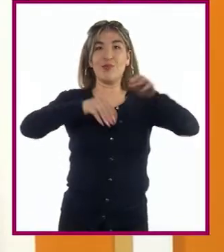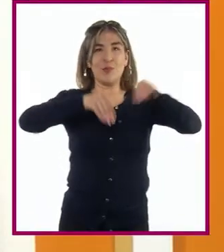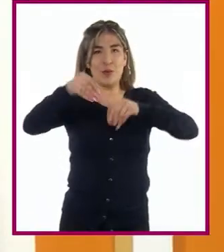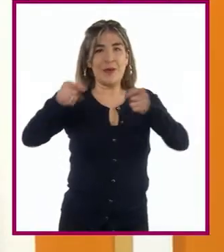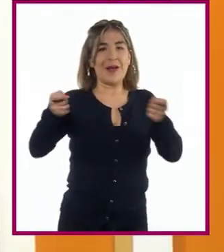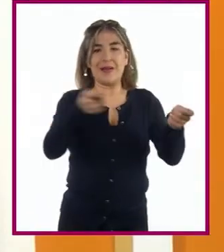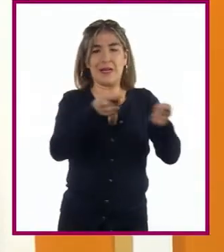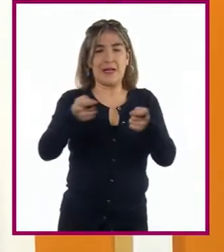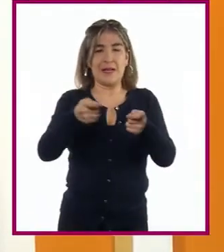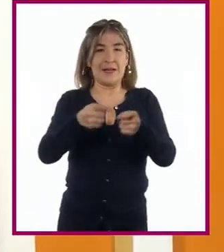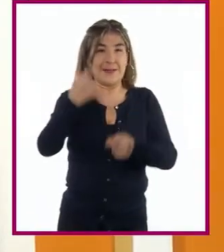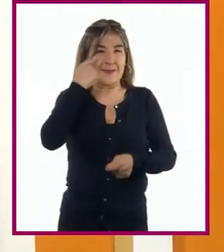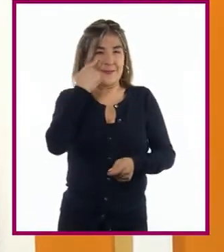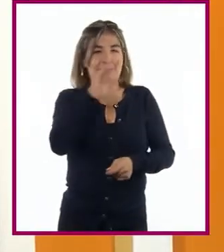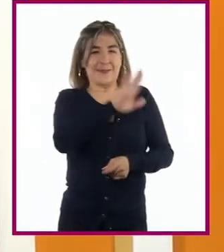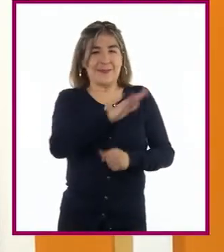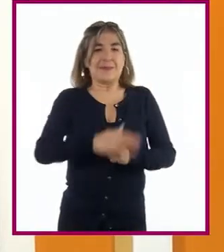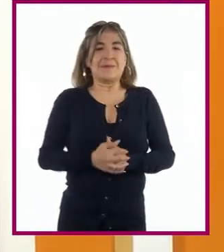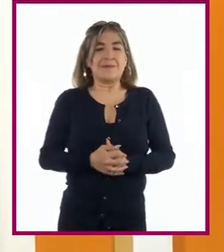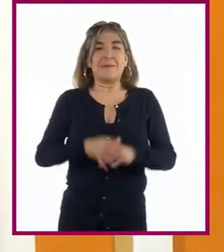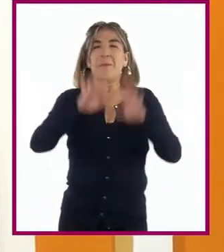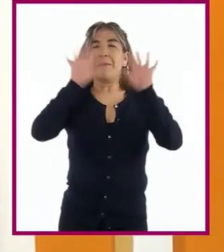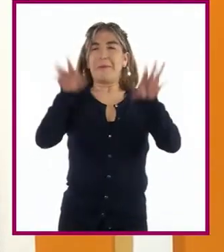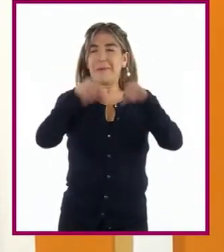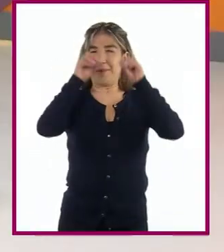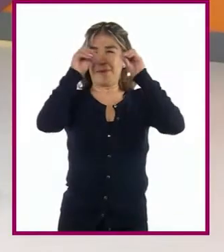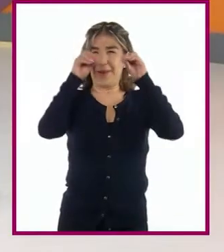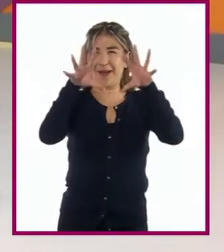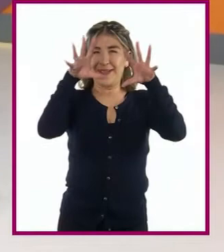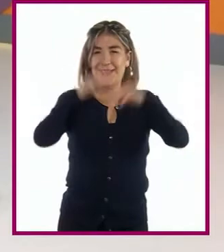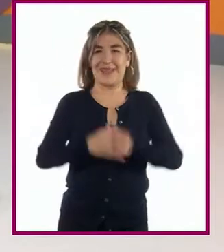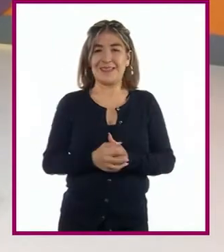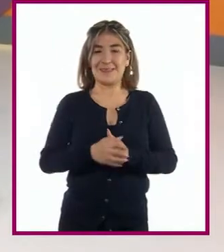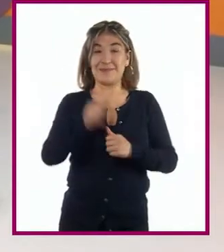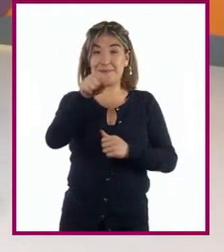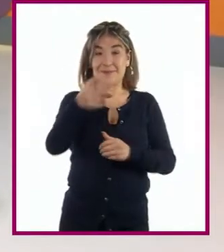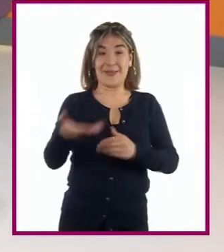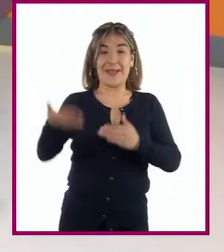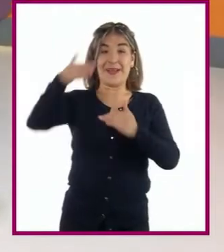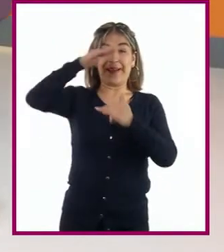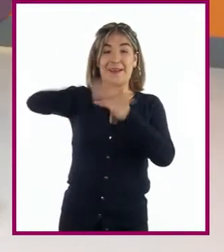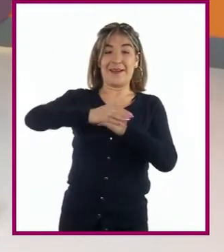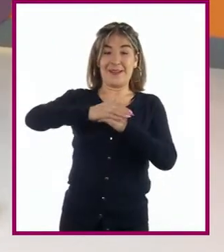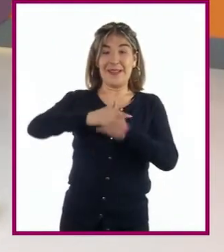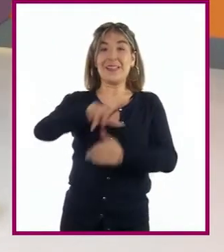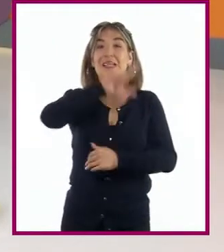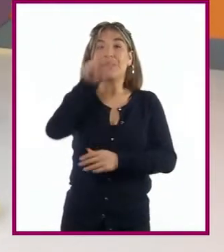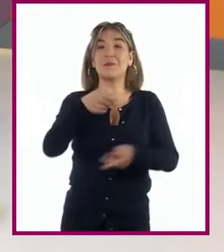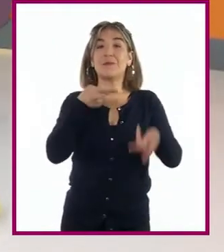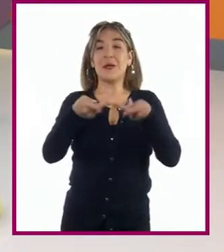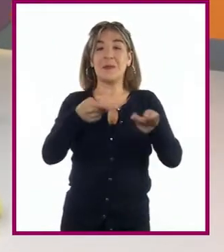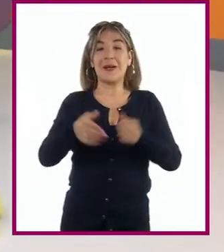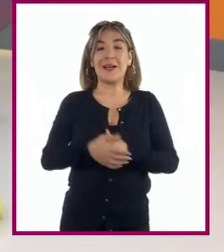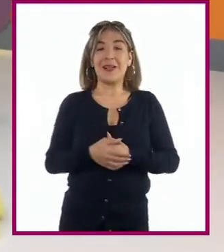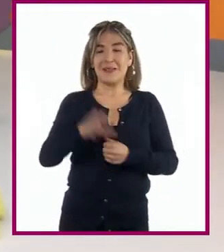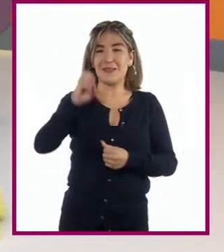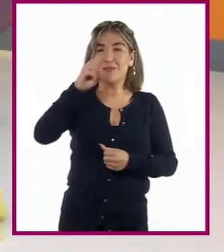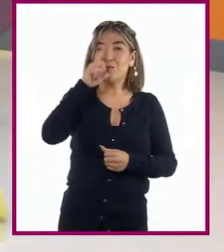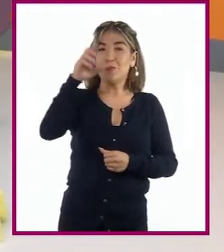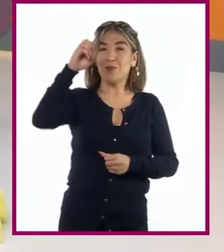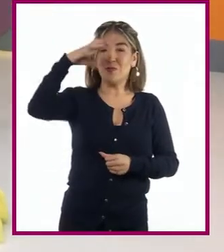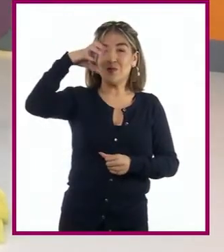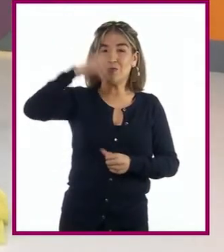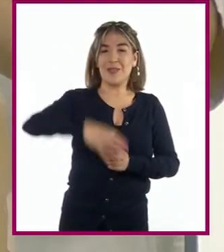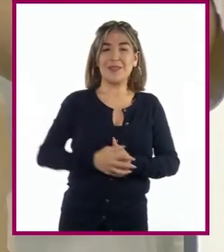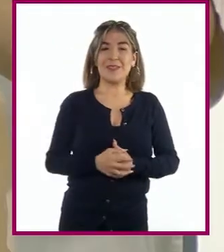todo, Joana, fíjate bien. Vas a ver la magia. Cierro aquí y preparé con una lámpara